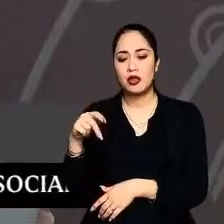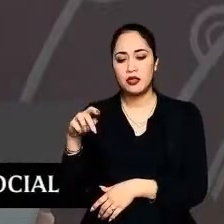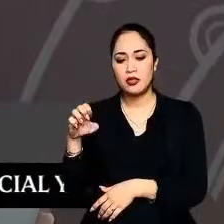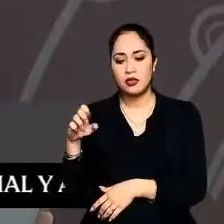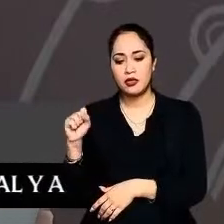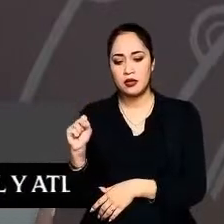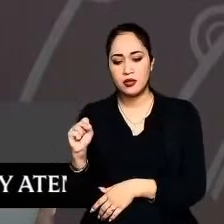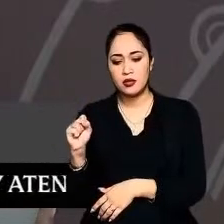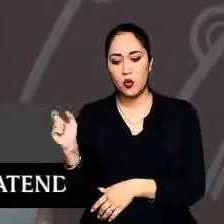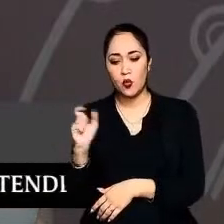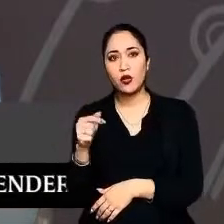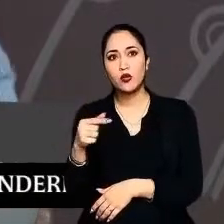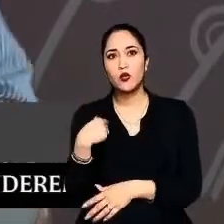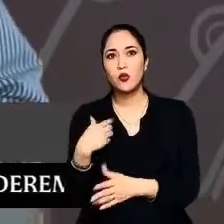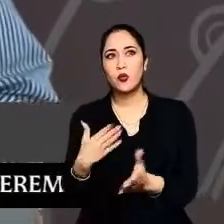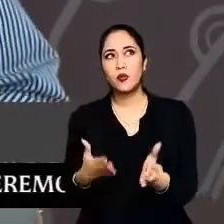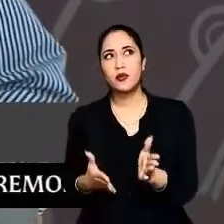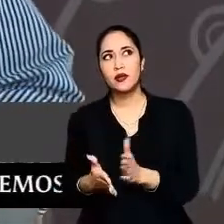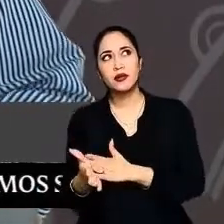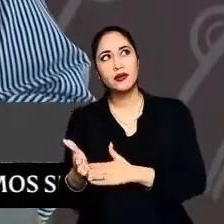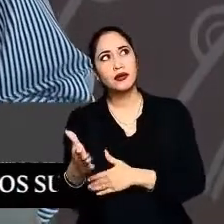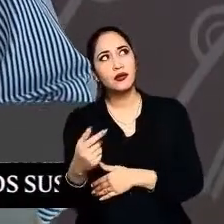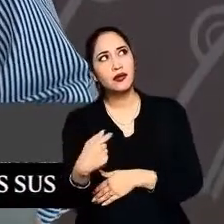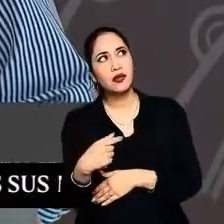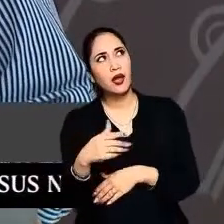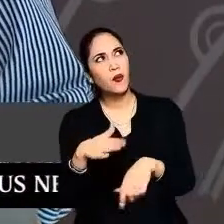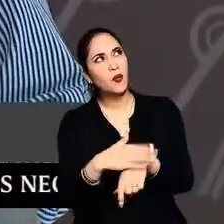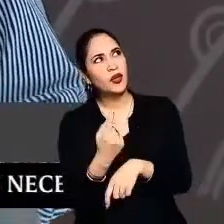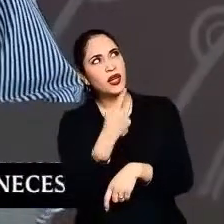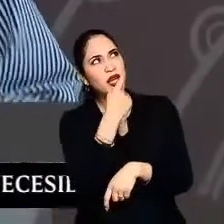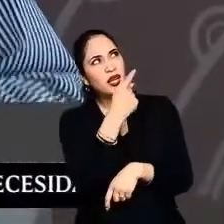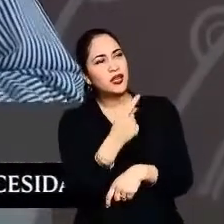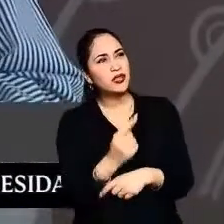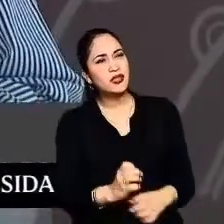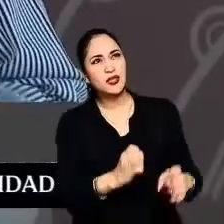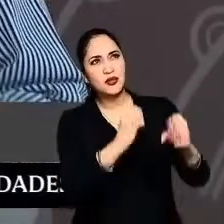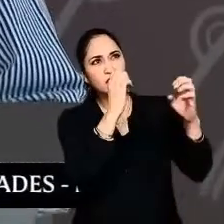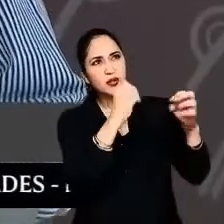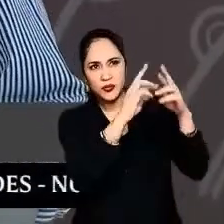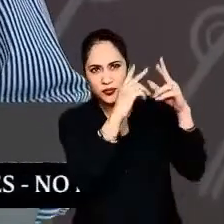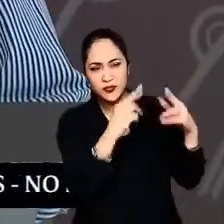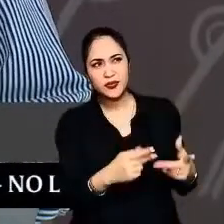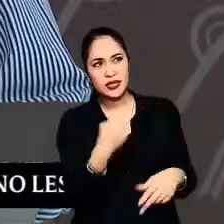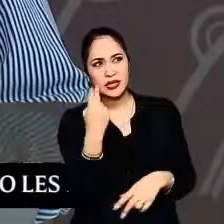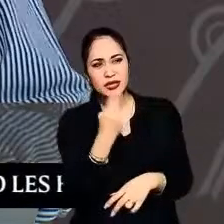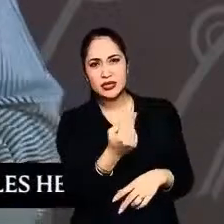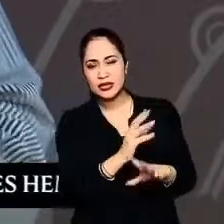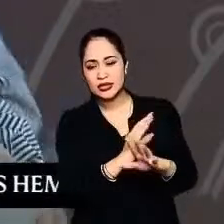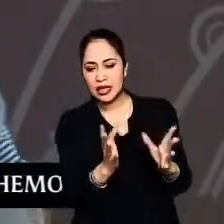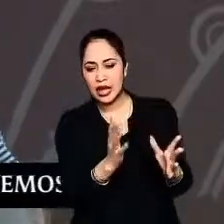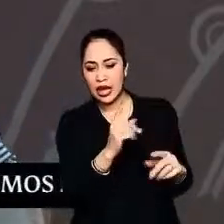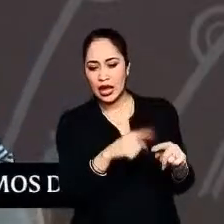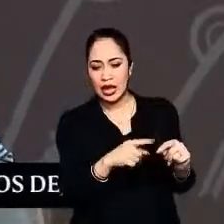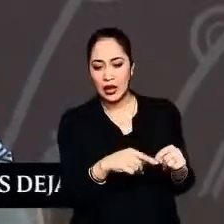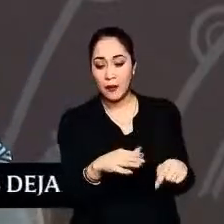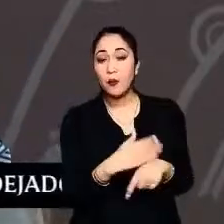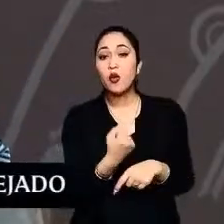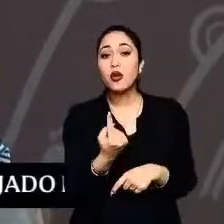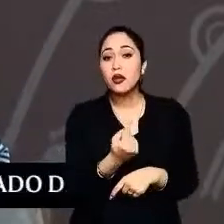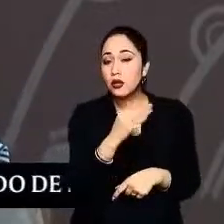caía cuando pasaba ahí y decías, te voy a caer. ¿Por qué no lo pueden demoler? No lo pueden, porque hay un amparo, hay